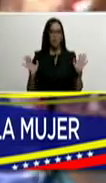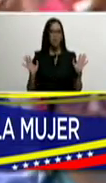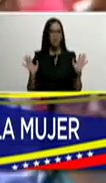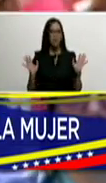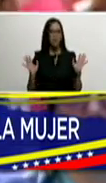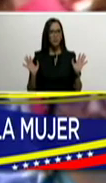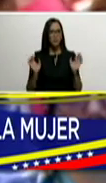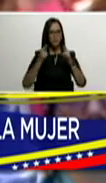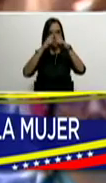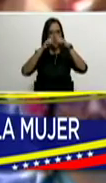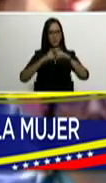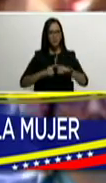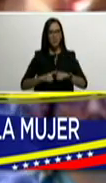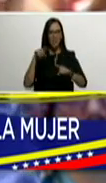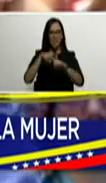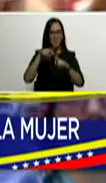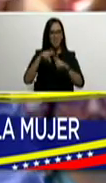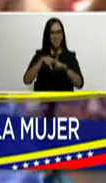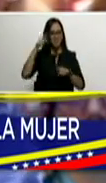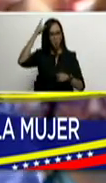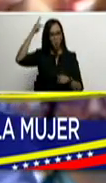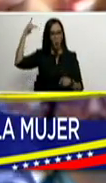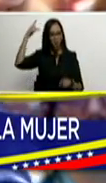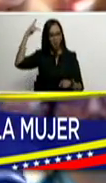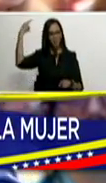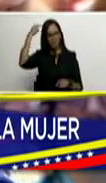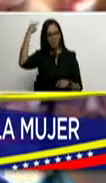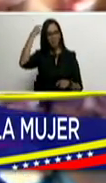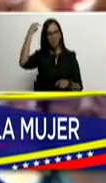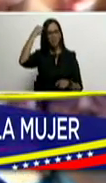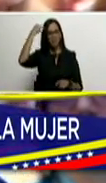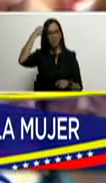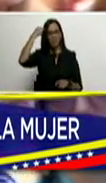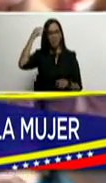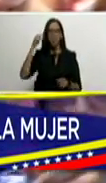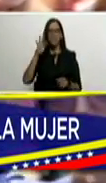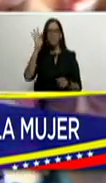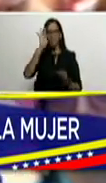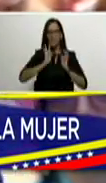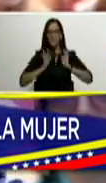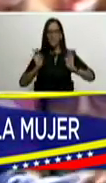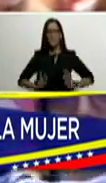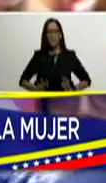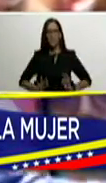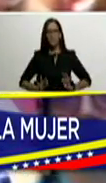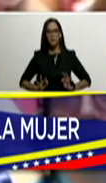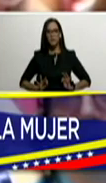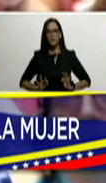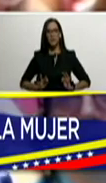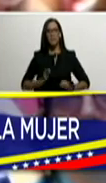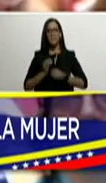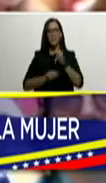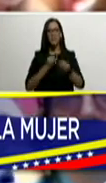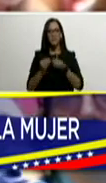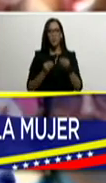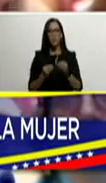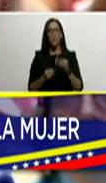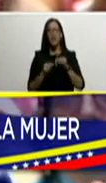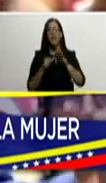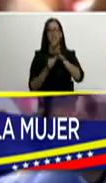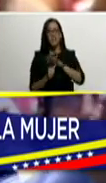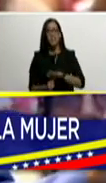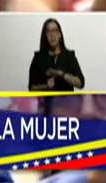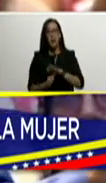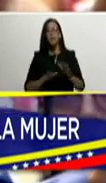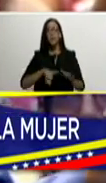calculemos lo que implica, acosándola psicológicamente, acosándola físicamente, estamos creando una víctima que